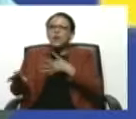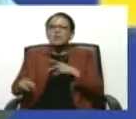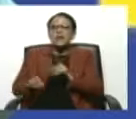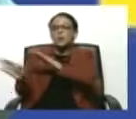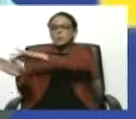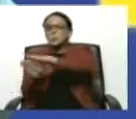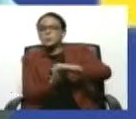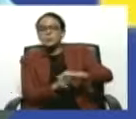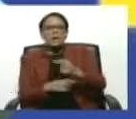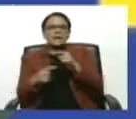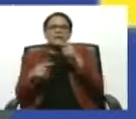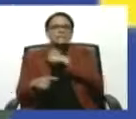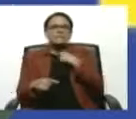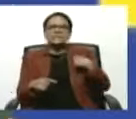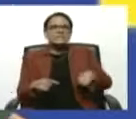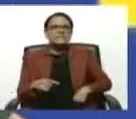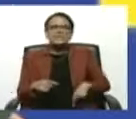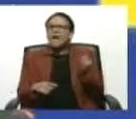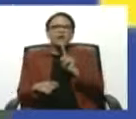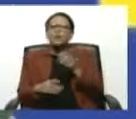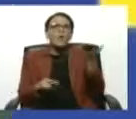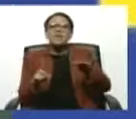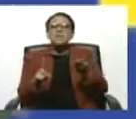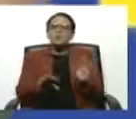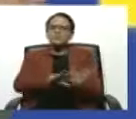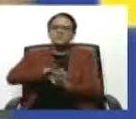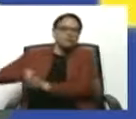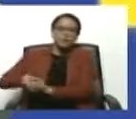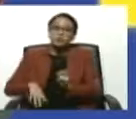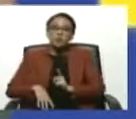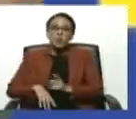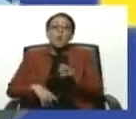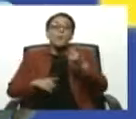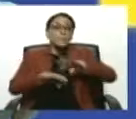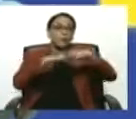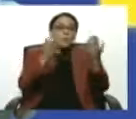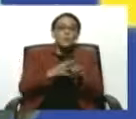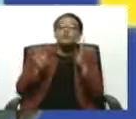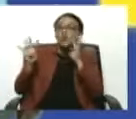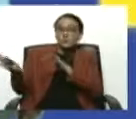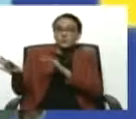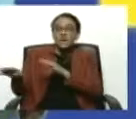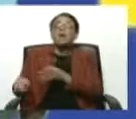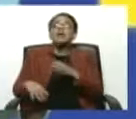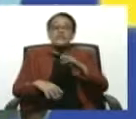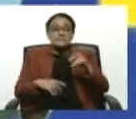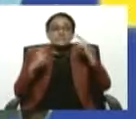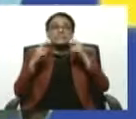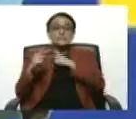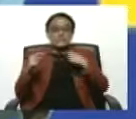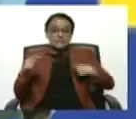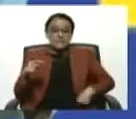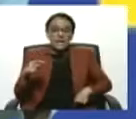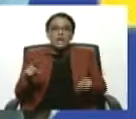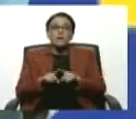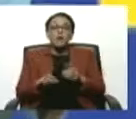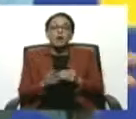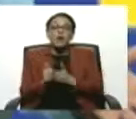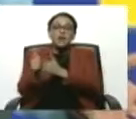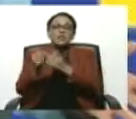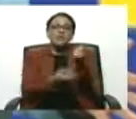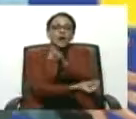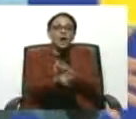dedo, decimos acá. Es imposible tapar el sol con un dedo. Y hoy China es líder económico en el mundo. Y